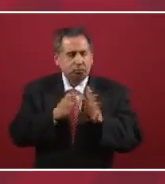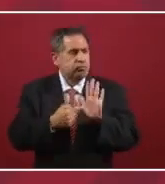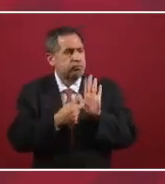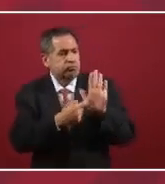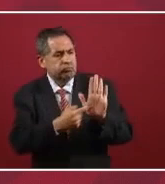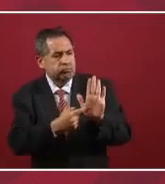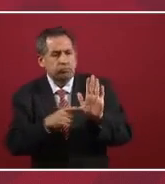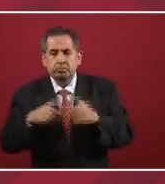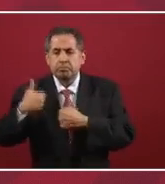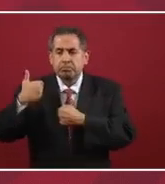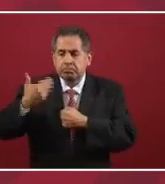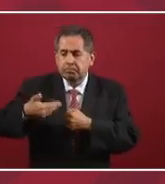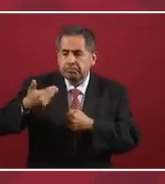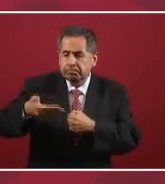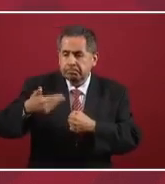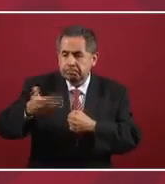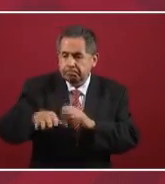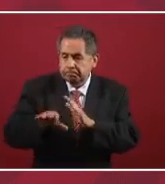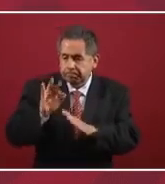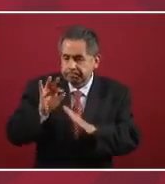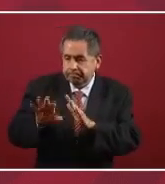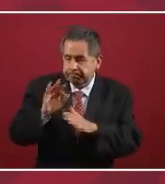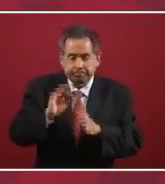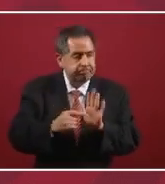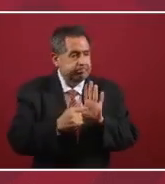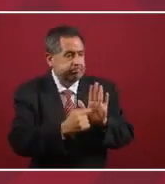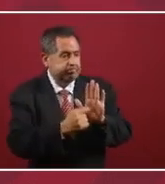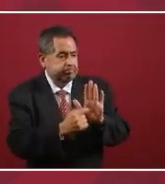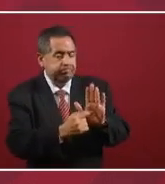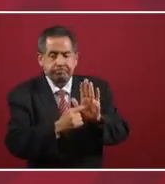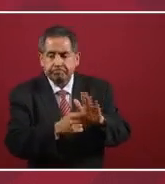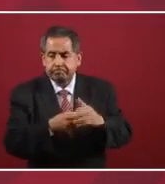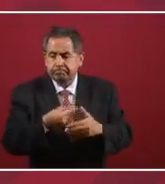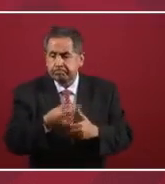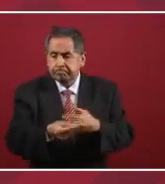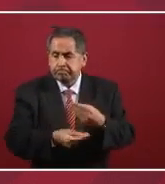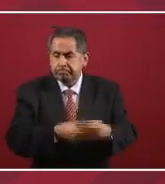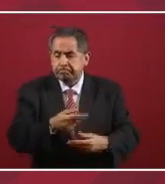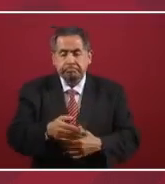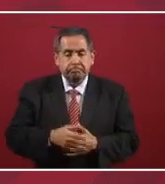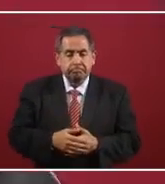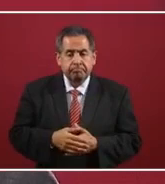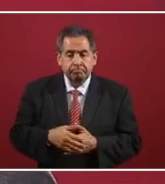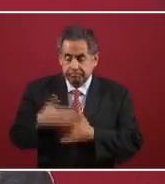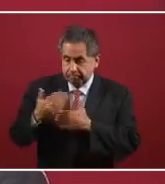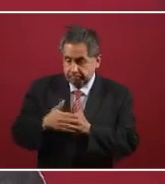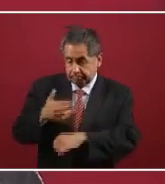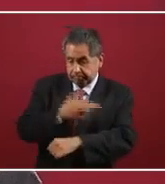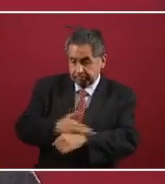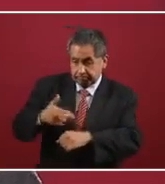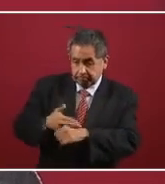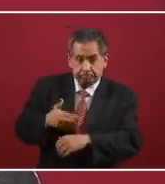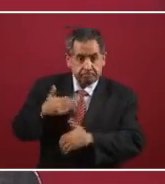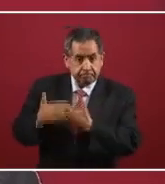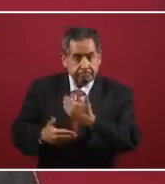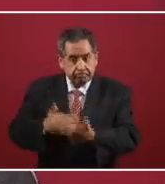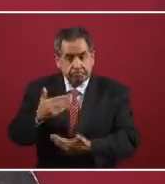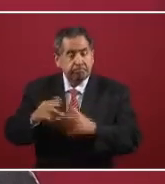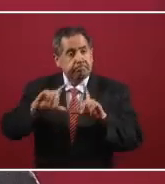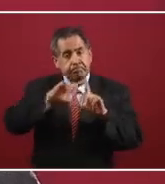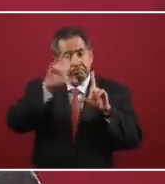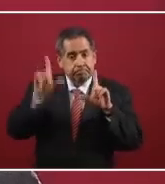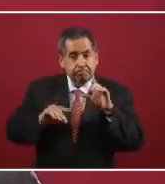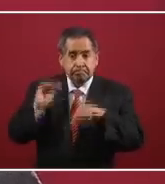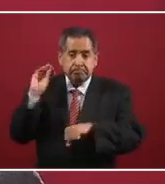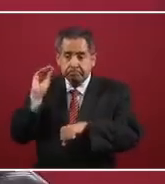vayamos explorando a mayor profundidad, lo iremos compartiendo, conforme vayamos implantando la estrategia, lo iremos